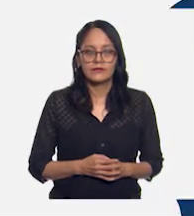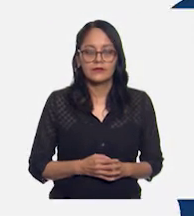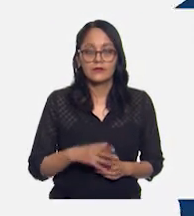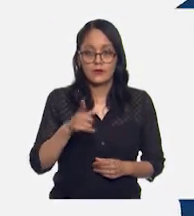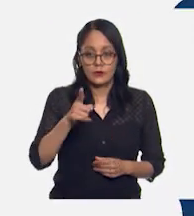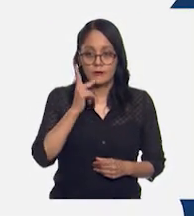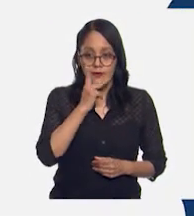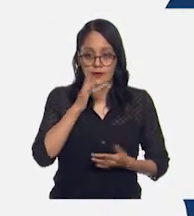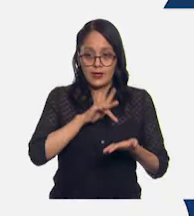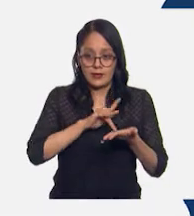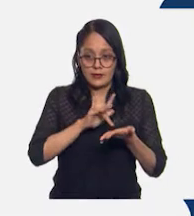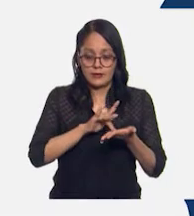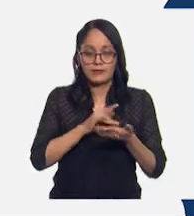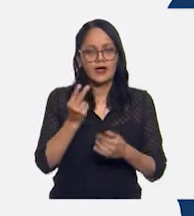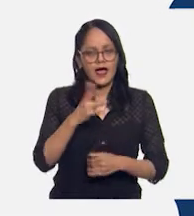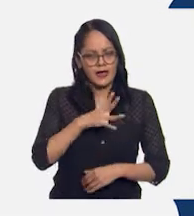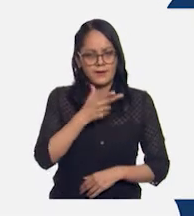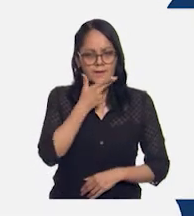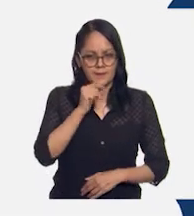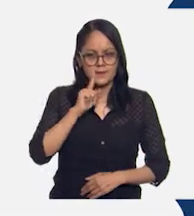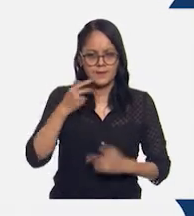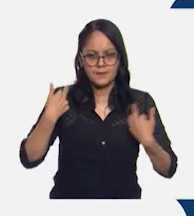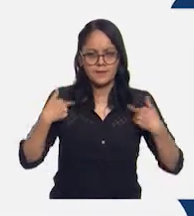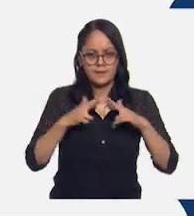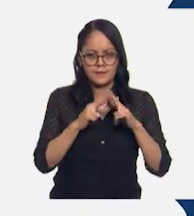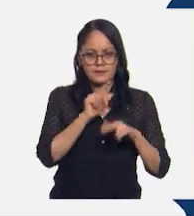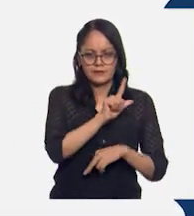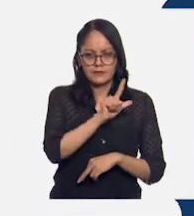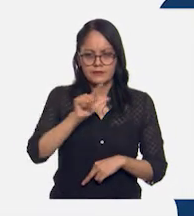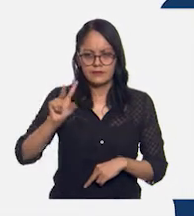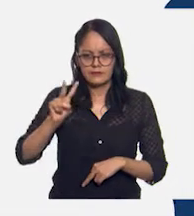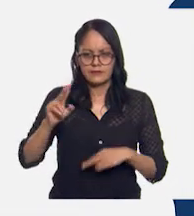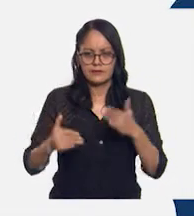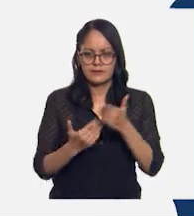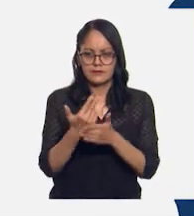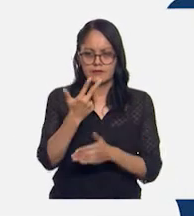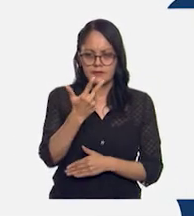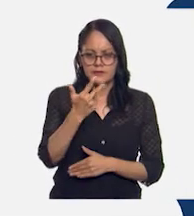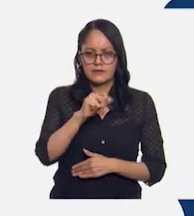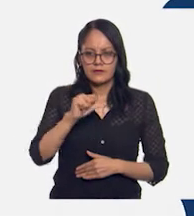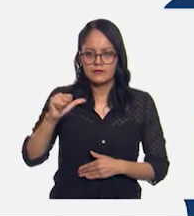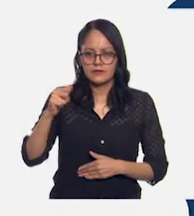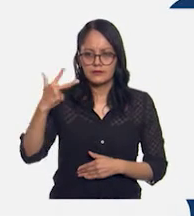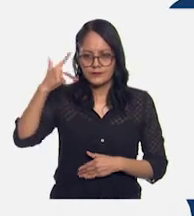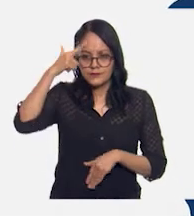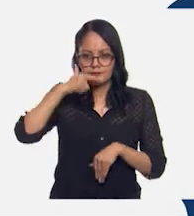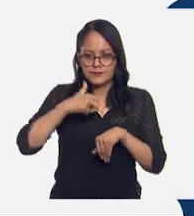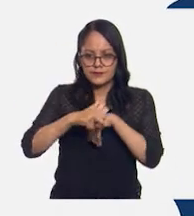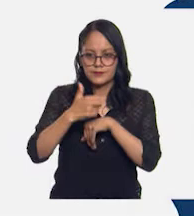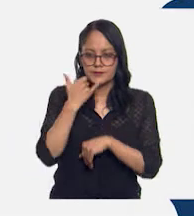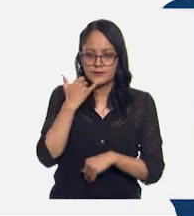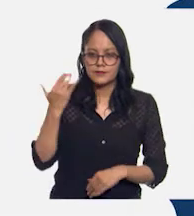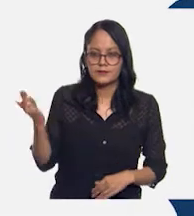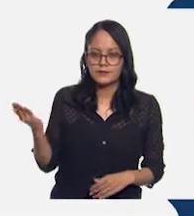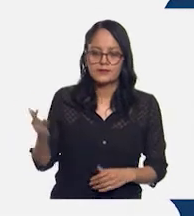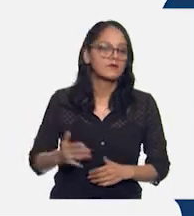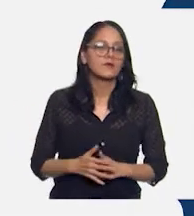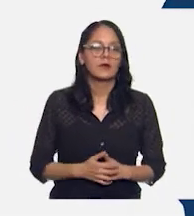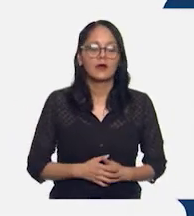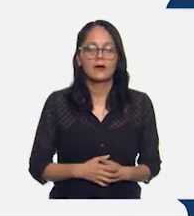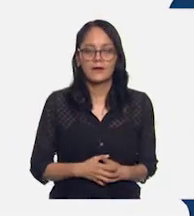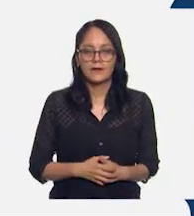Para apoyo pedagógico, hay maestras y maestros de lunes a viernes de 8 a 20 horas en el teléfono